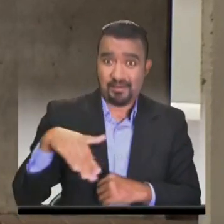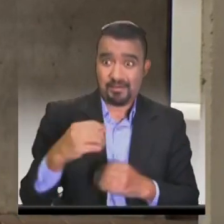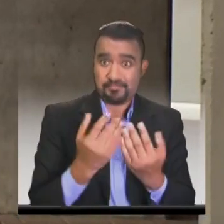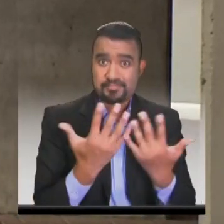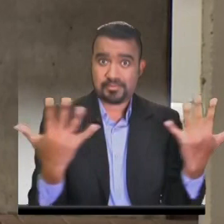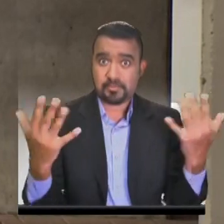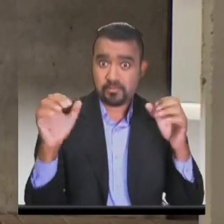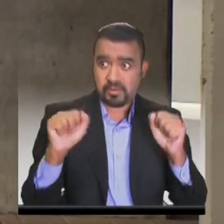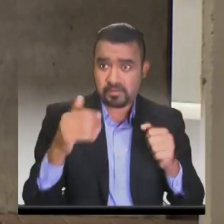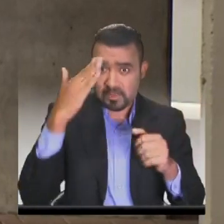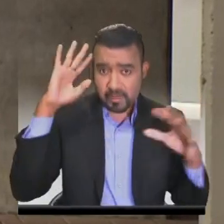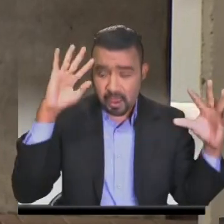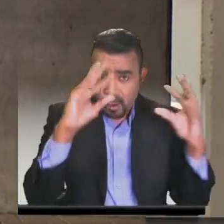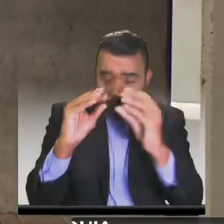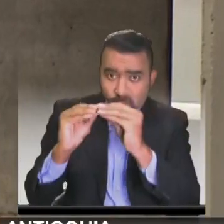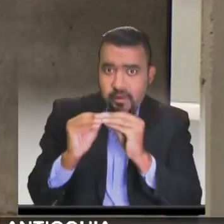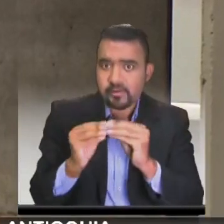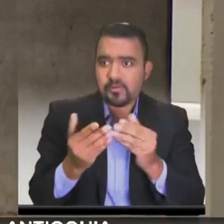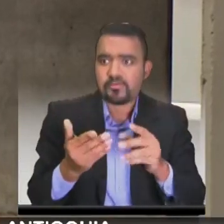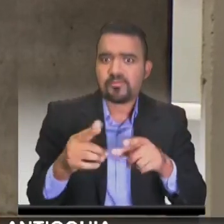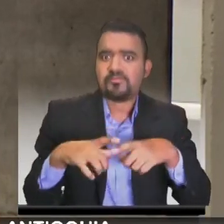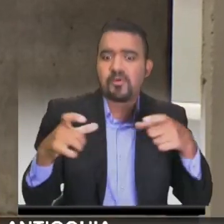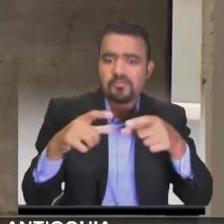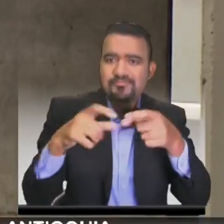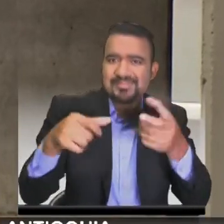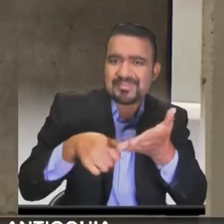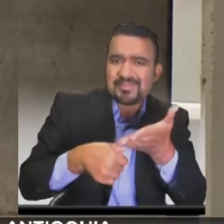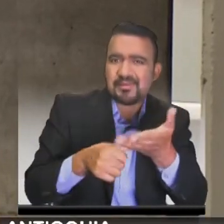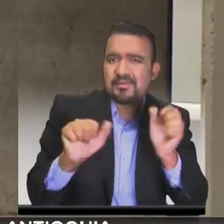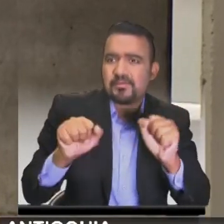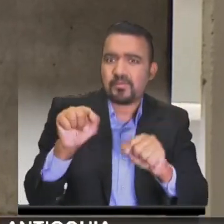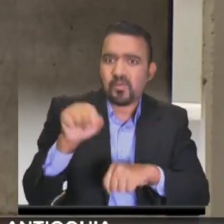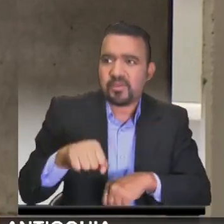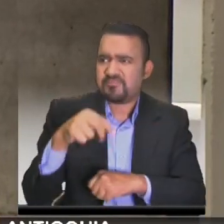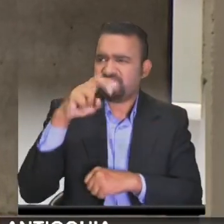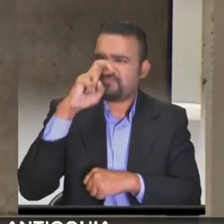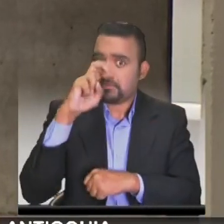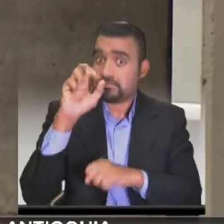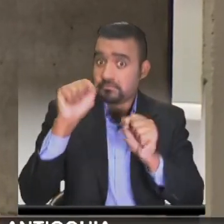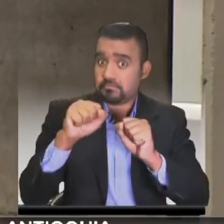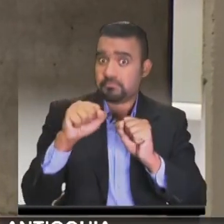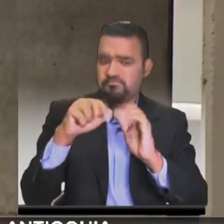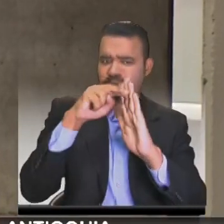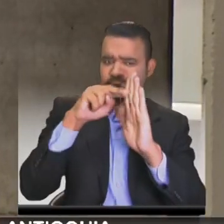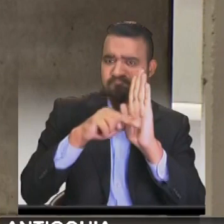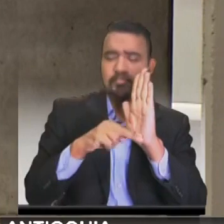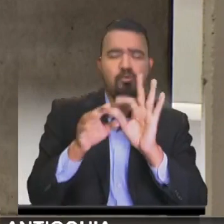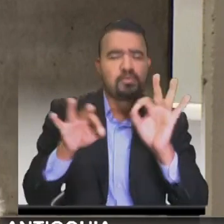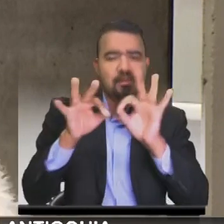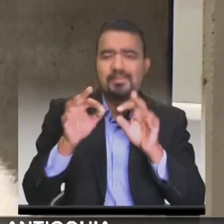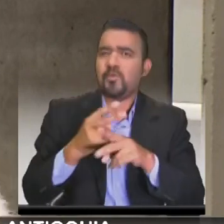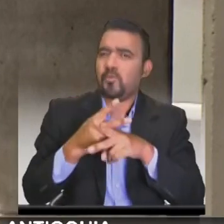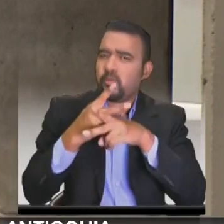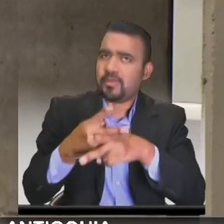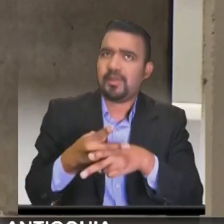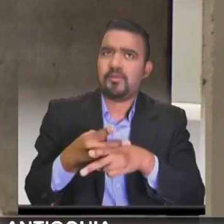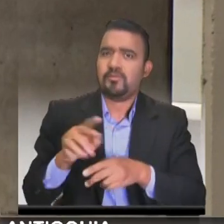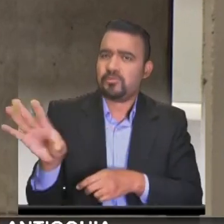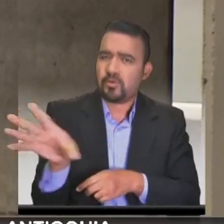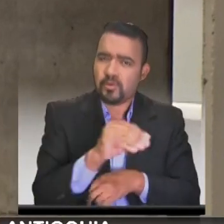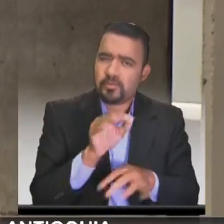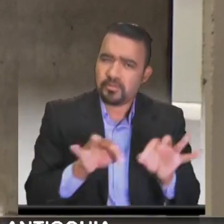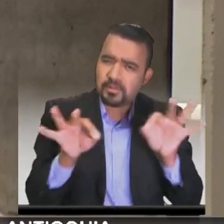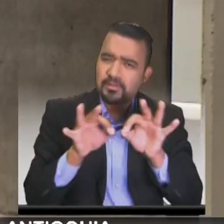conjunto con los alcaldes unas medidas también de restricción a la movilidad. ¿Para qué? Para que nos cuidemos. Es un sacrificio que todos